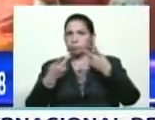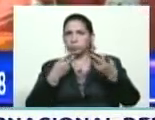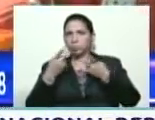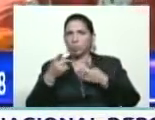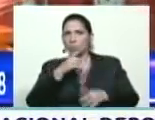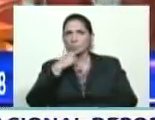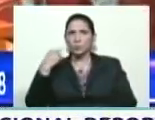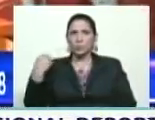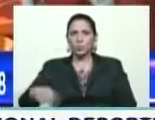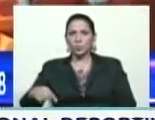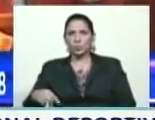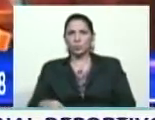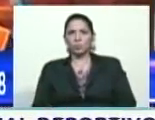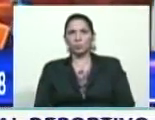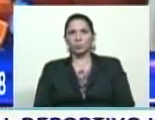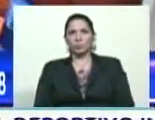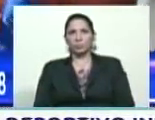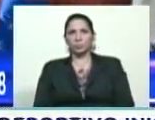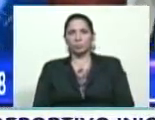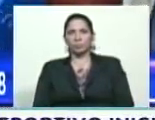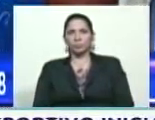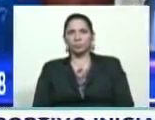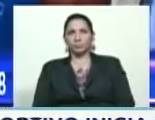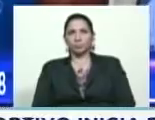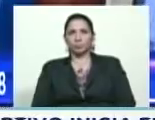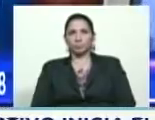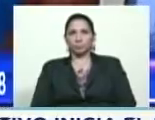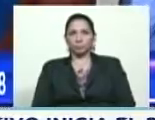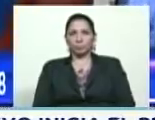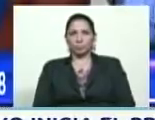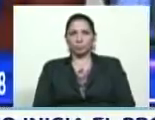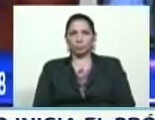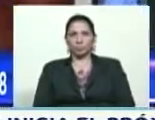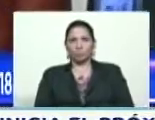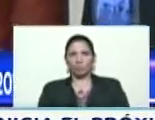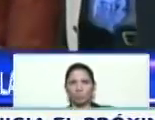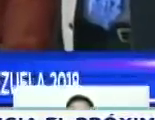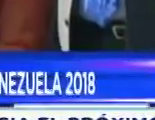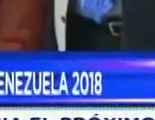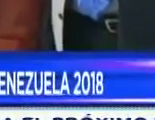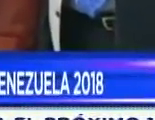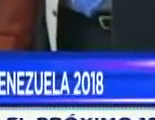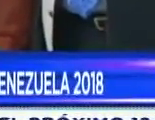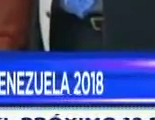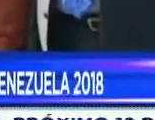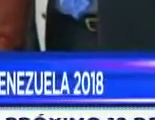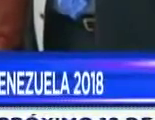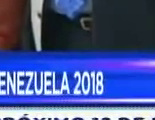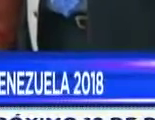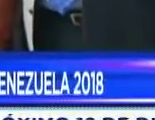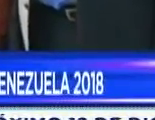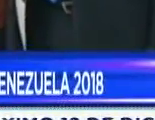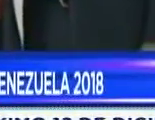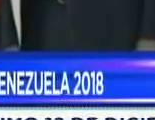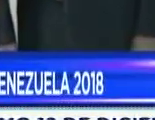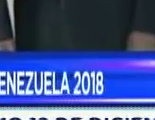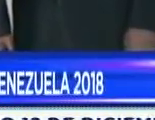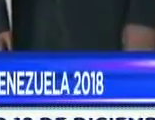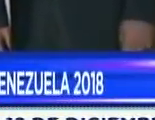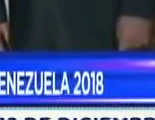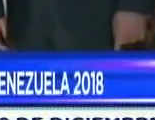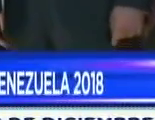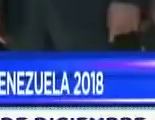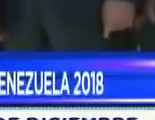justicia. Dal Sinawit. Rabinstevo y Esbabota. Valchevnaya fórmula de Liagisni.